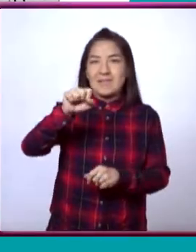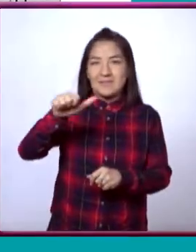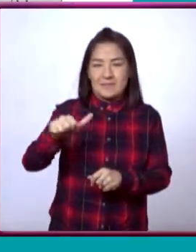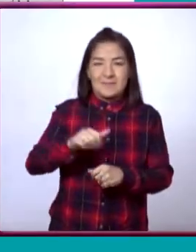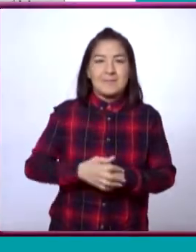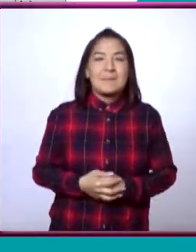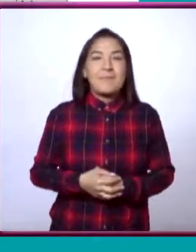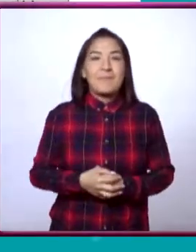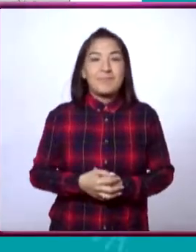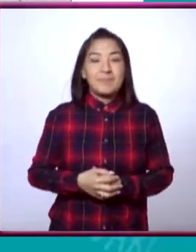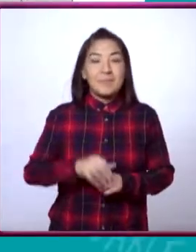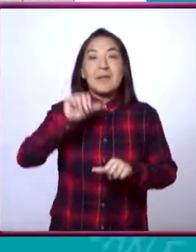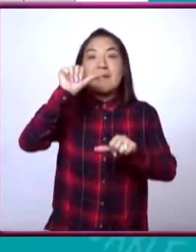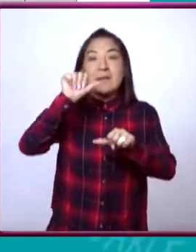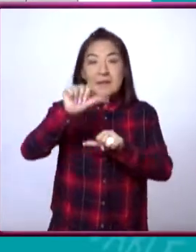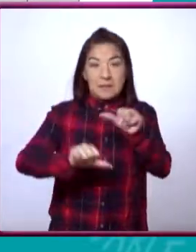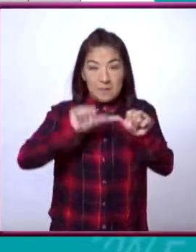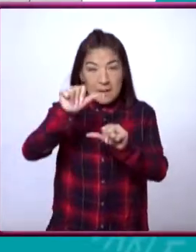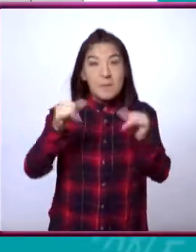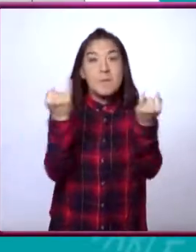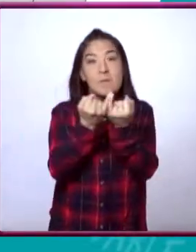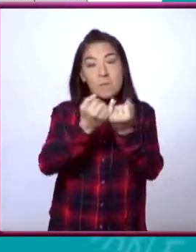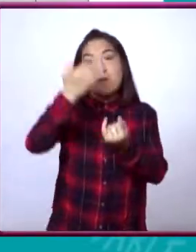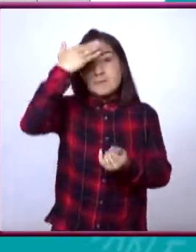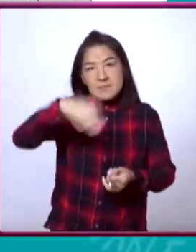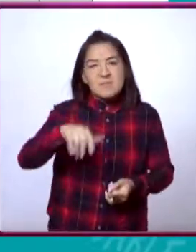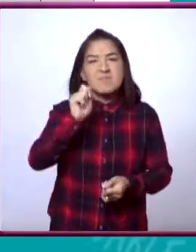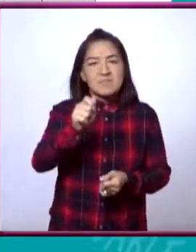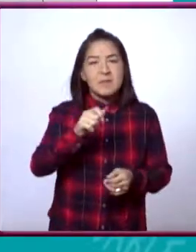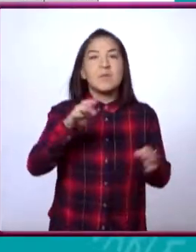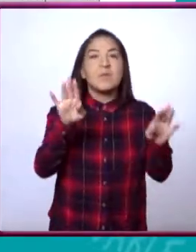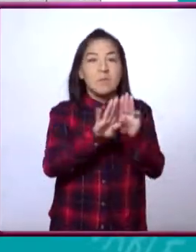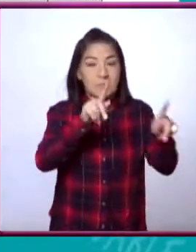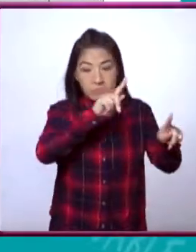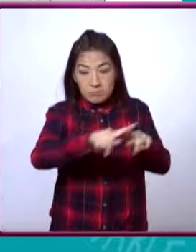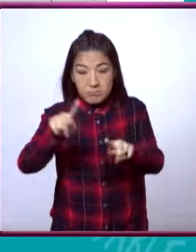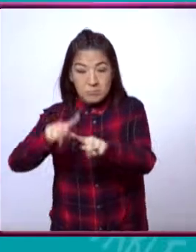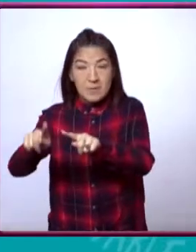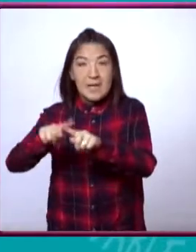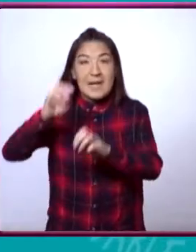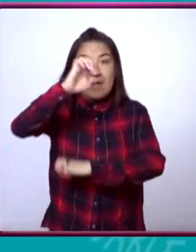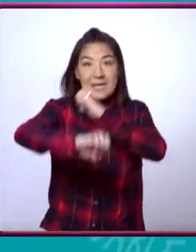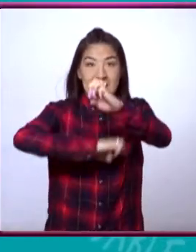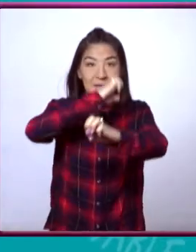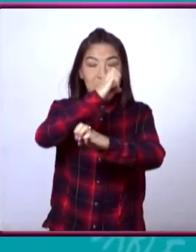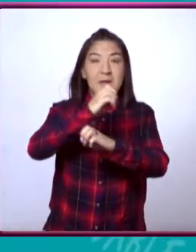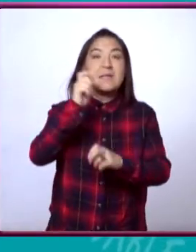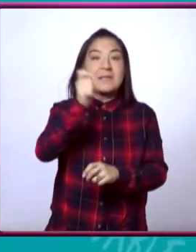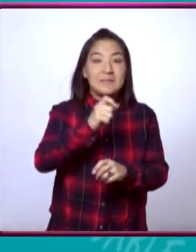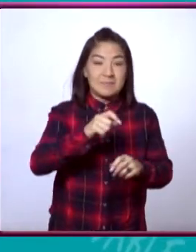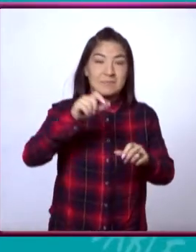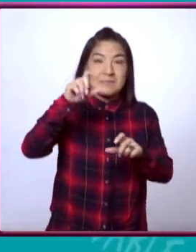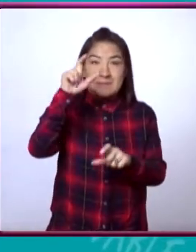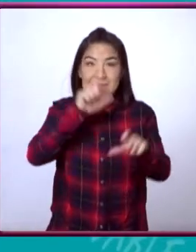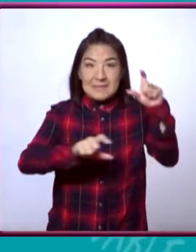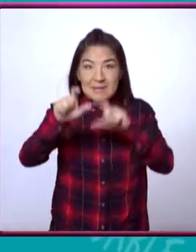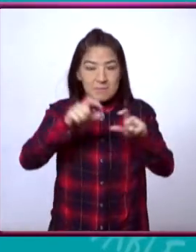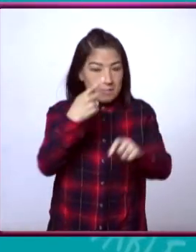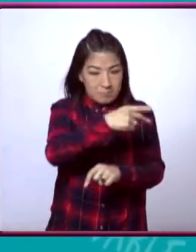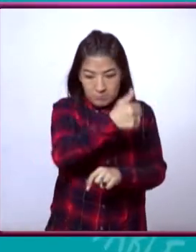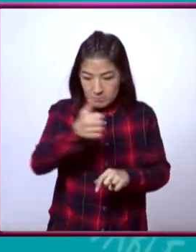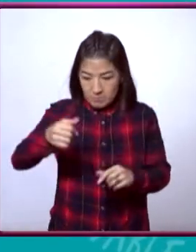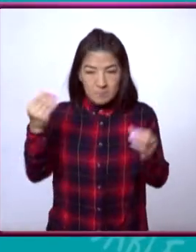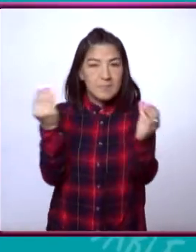hay que recordar que casi todos los elementos químicos tienen isótopos naturales, pero solo algunos isótopos de